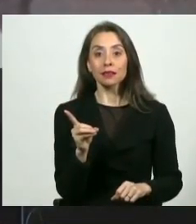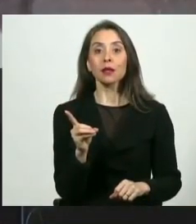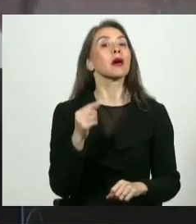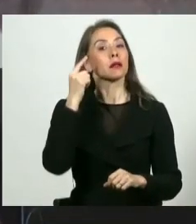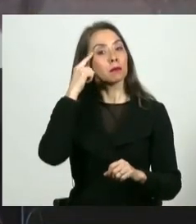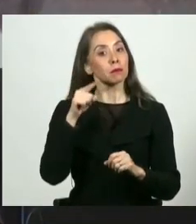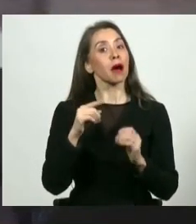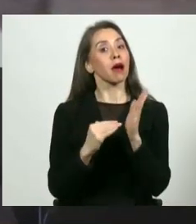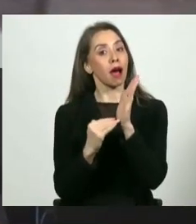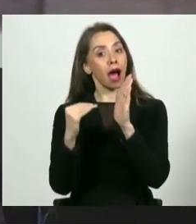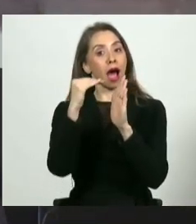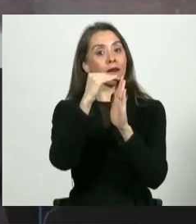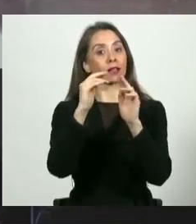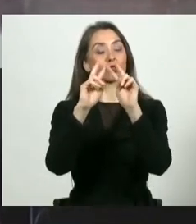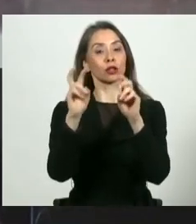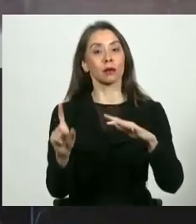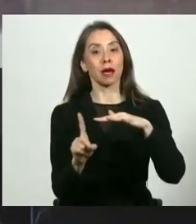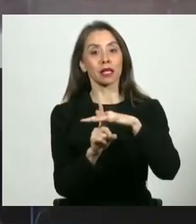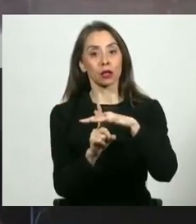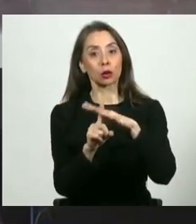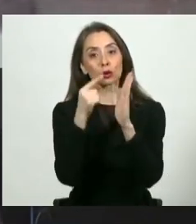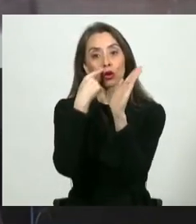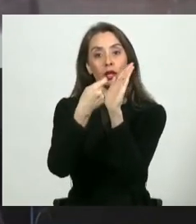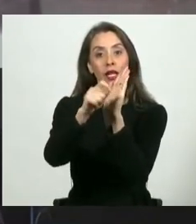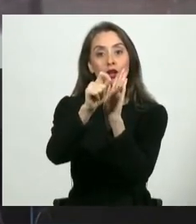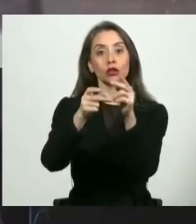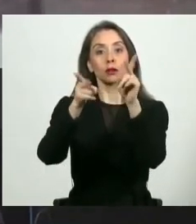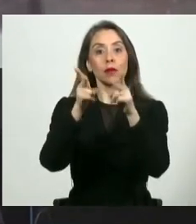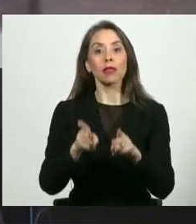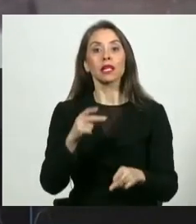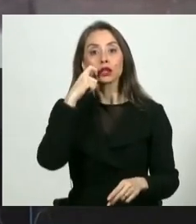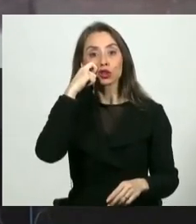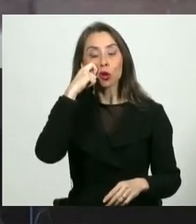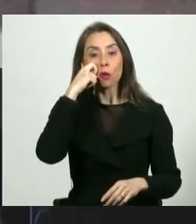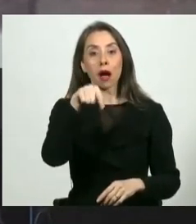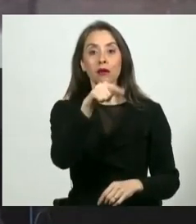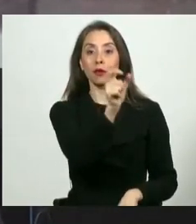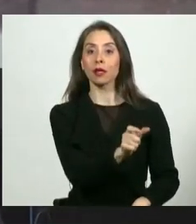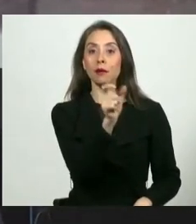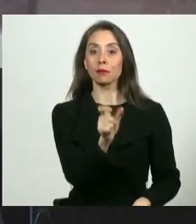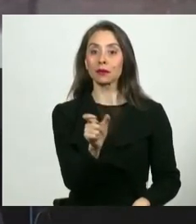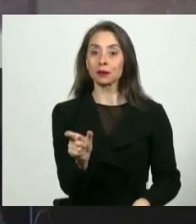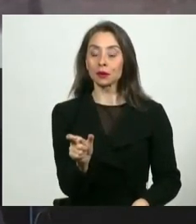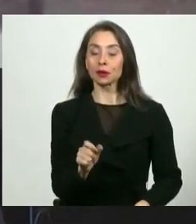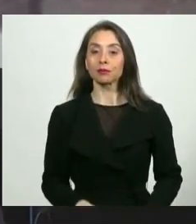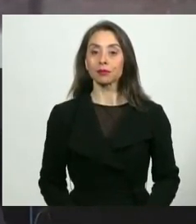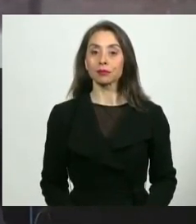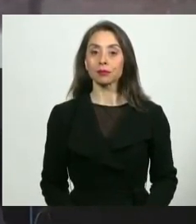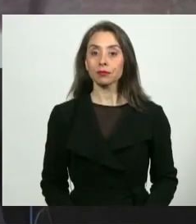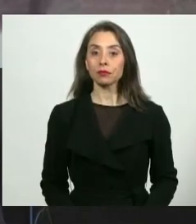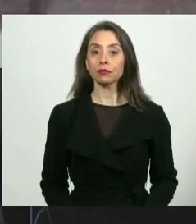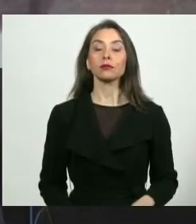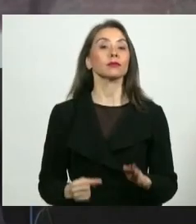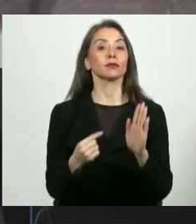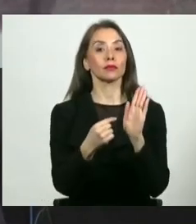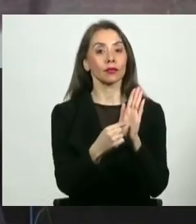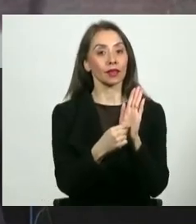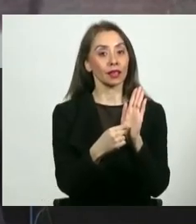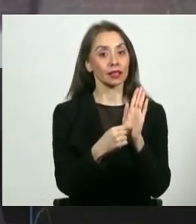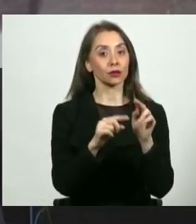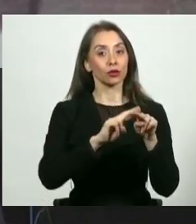un tremendo avance en materia de inclusión y reconocimiento de los derechos humanos de estas personas. Todo esto